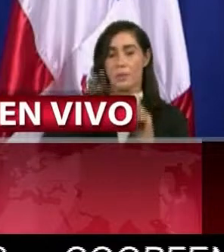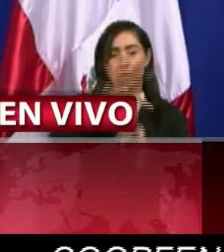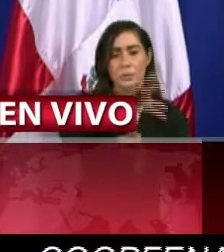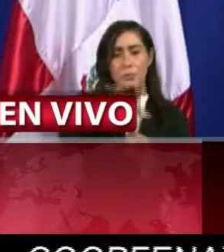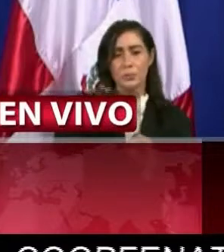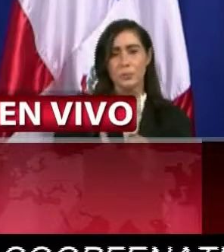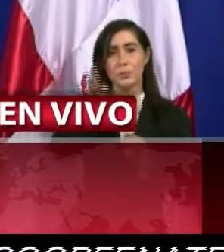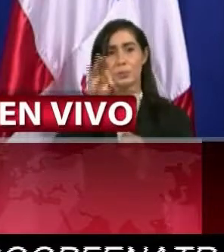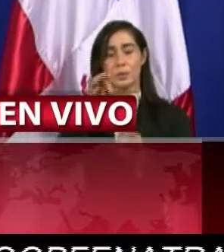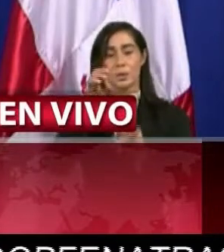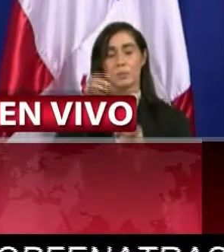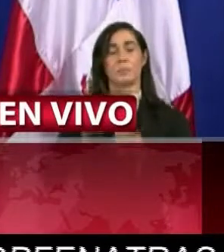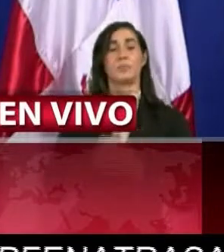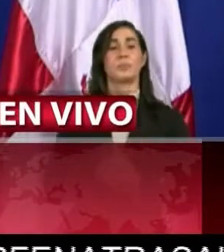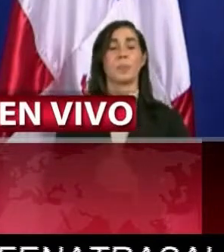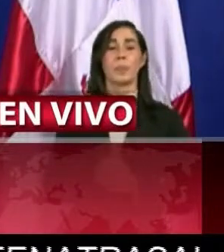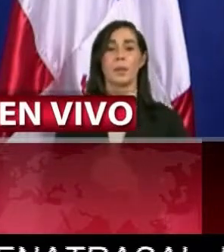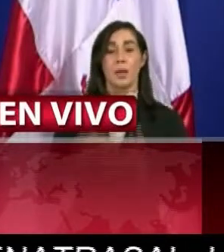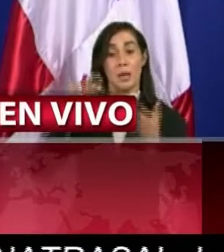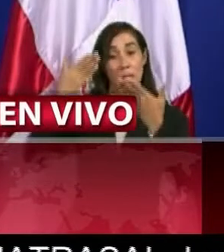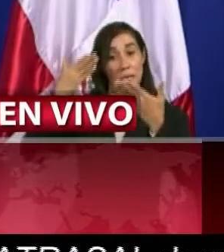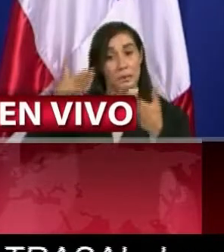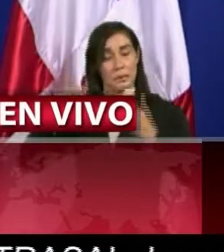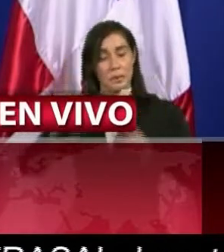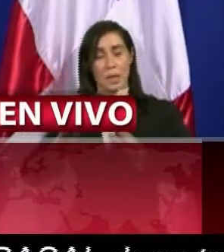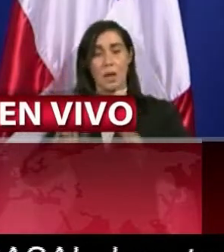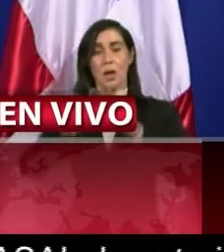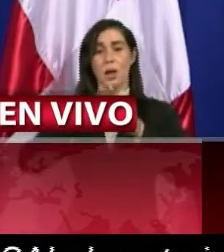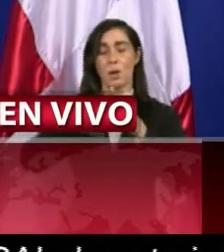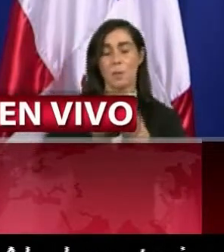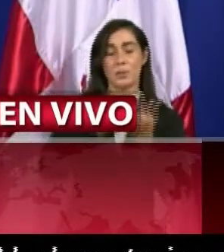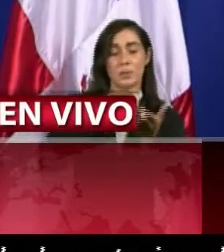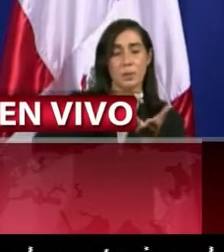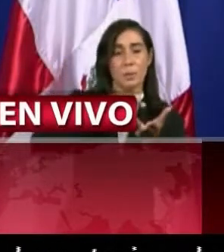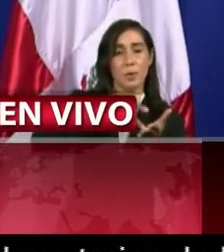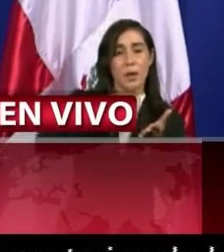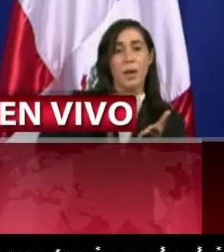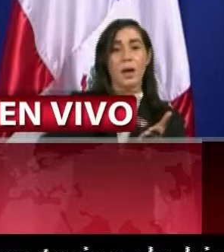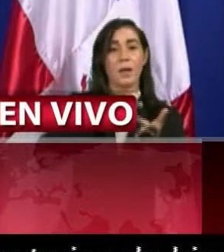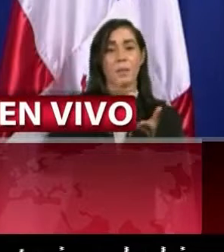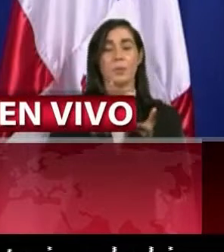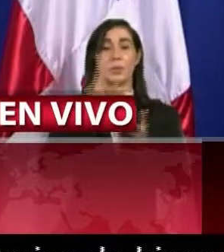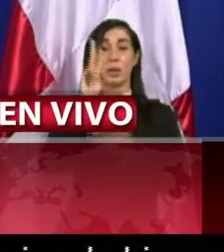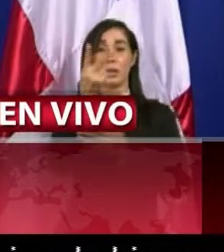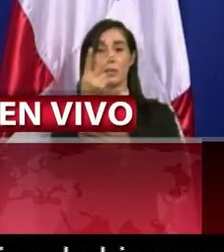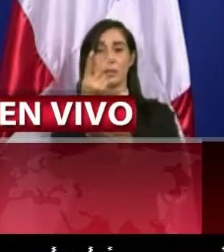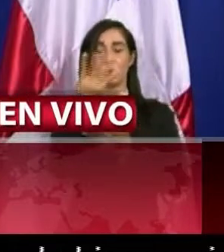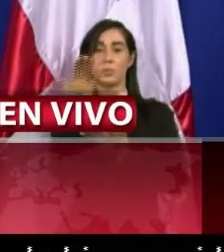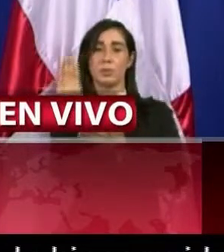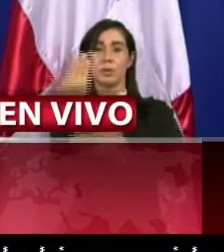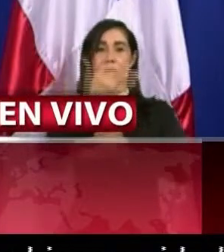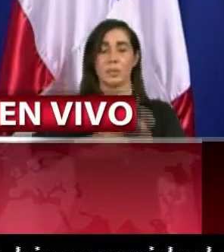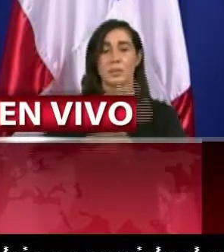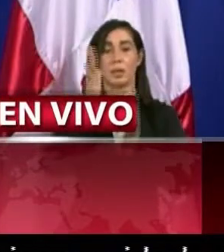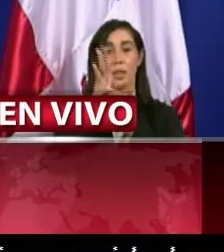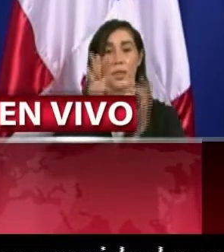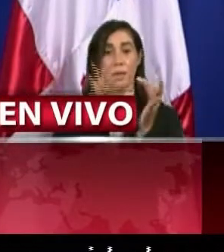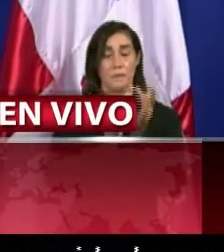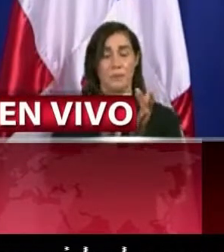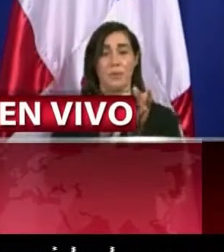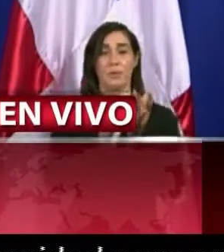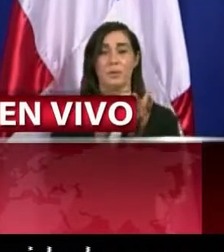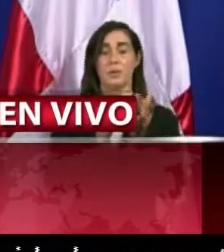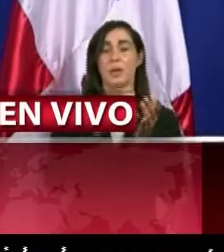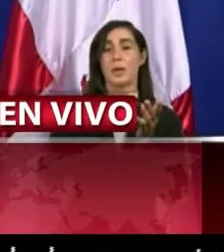del SIUBEN. Ya procedimos con el depósito correspondiente a la segunda quincena de abril del programa Quédate